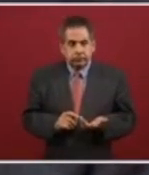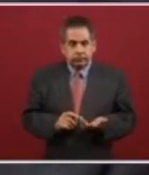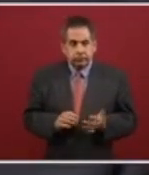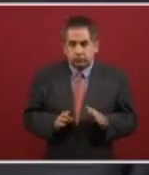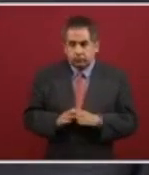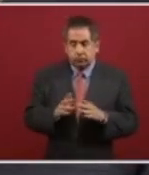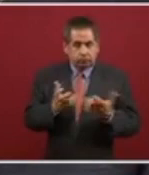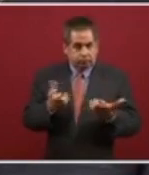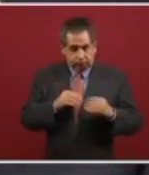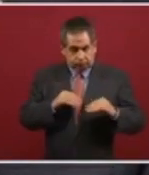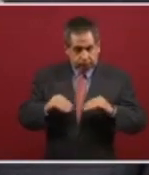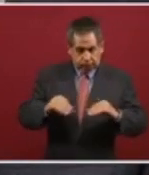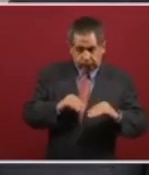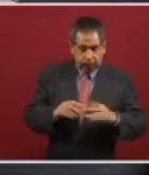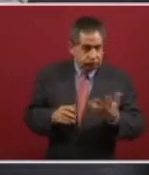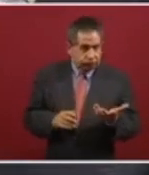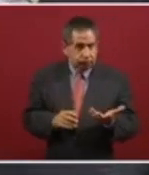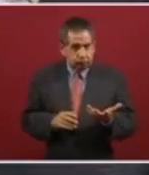las acciones